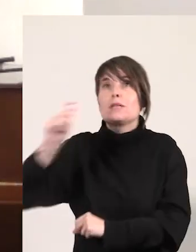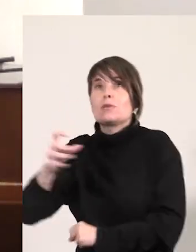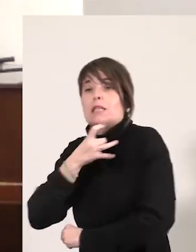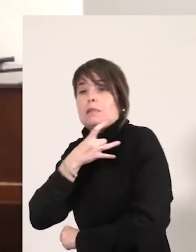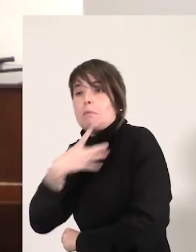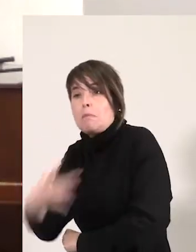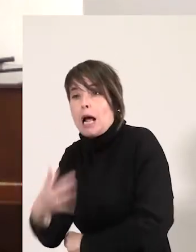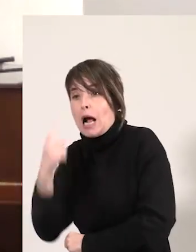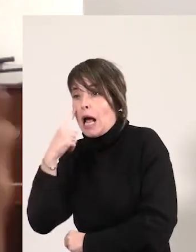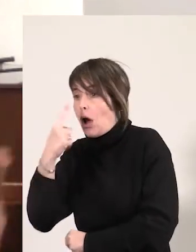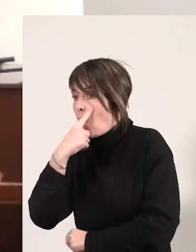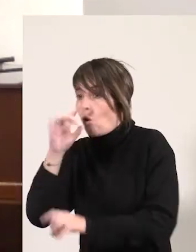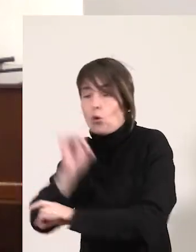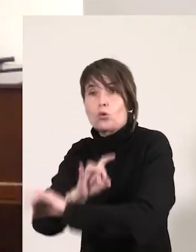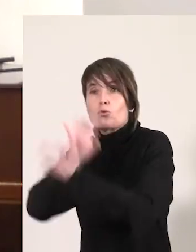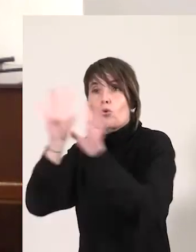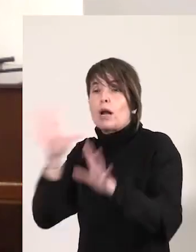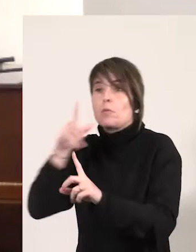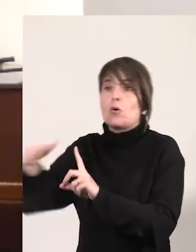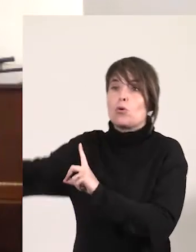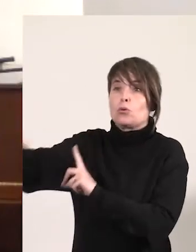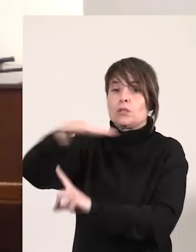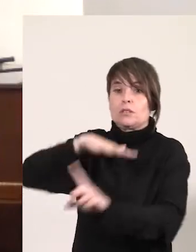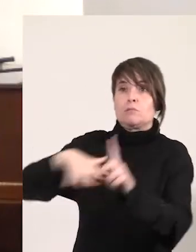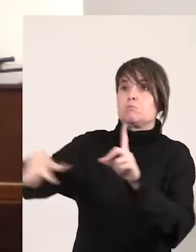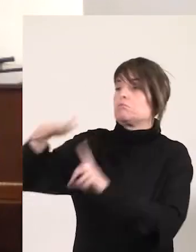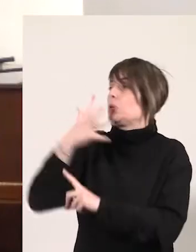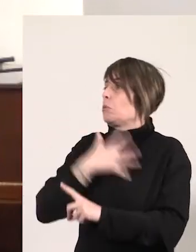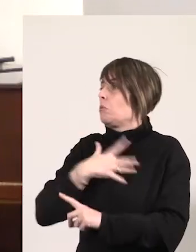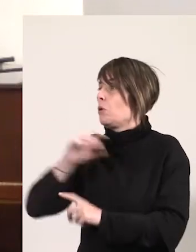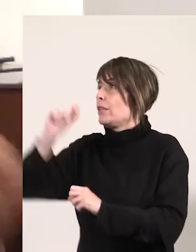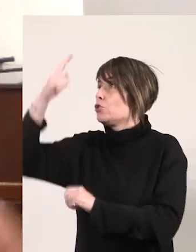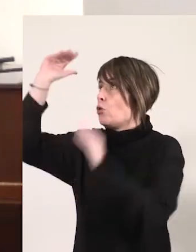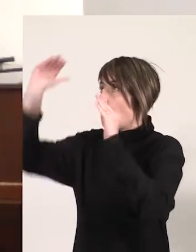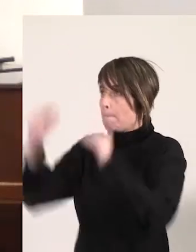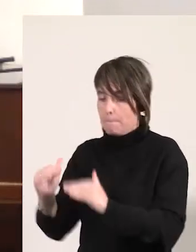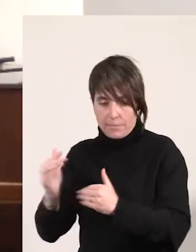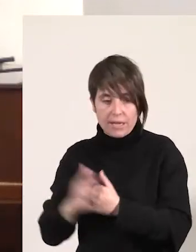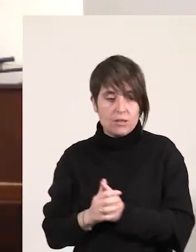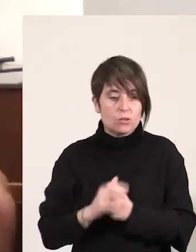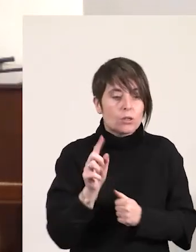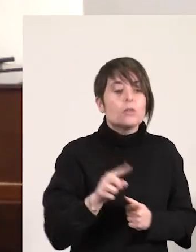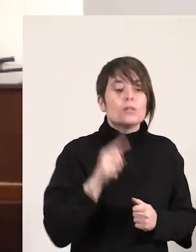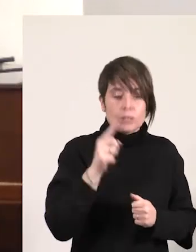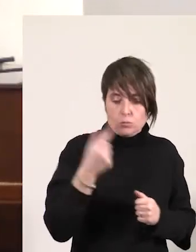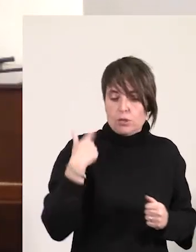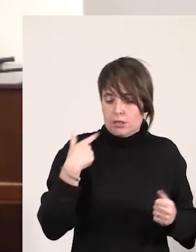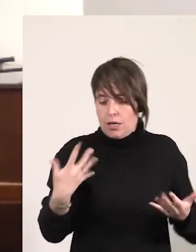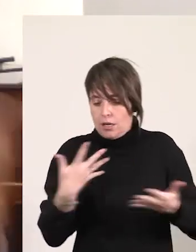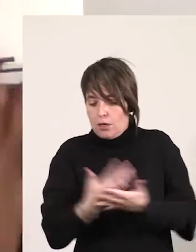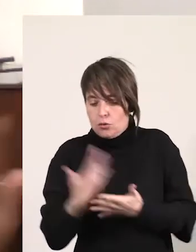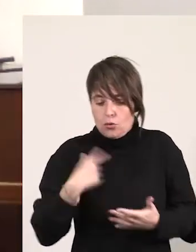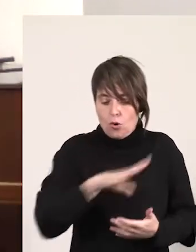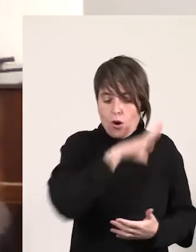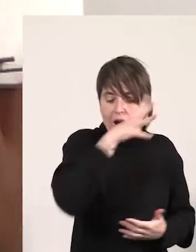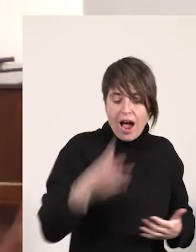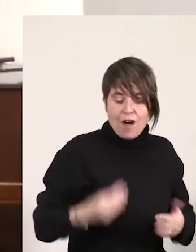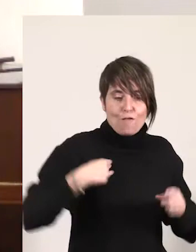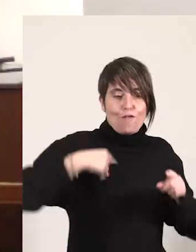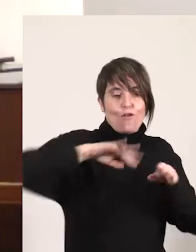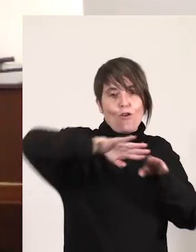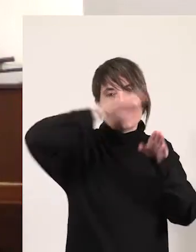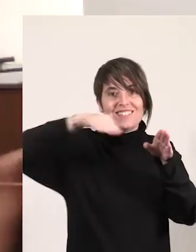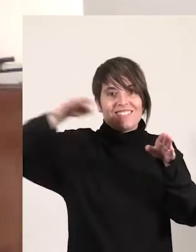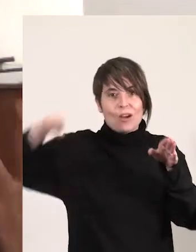sol y tienes que protegerte, la gente blanca es más blanca y tiene los ojos más claros porque está en entornos donde hay menos sol. Luego ya sí, nos hemos